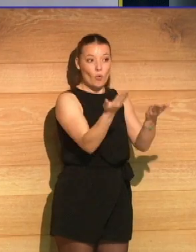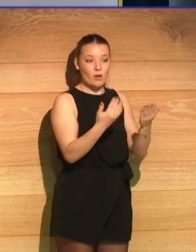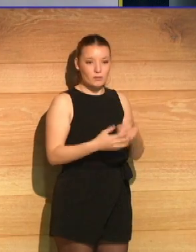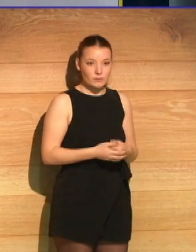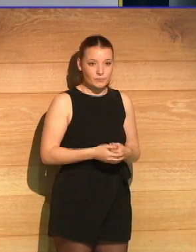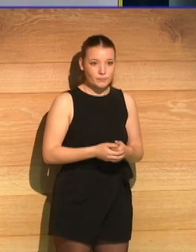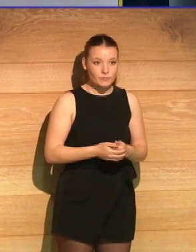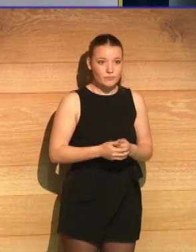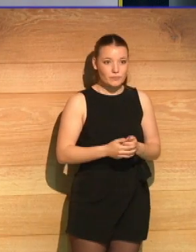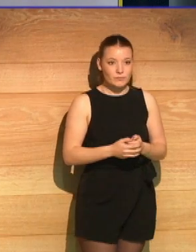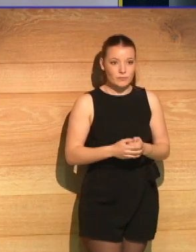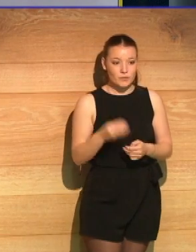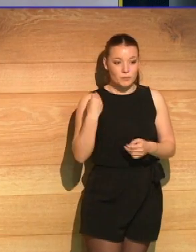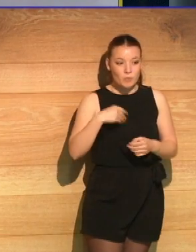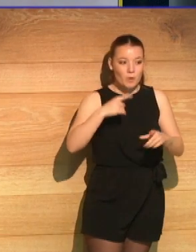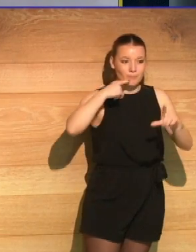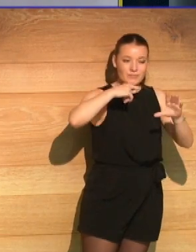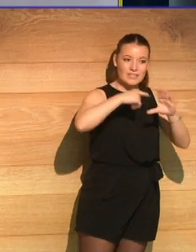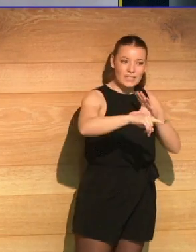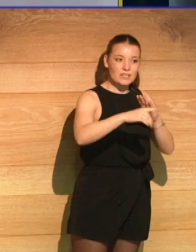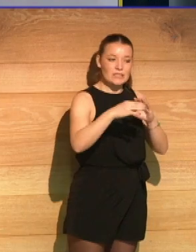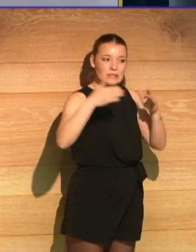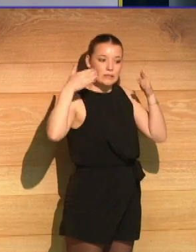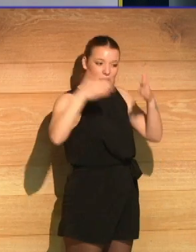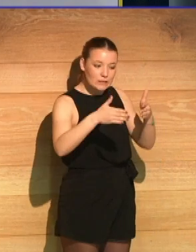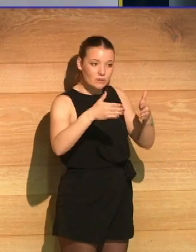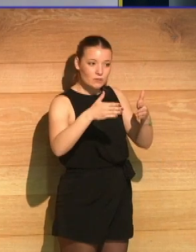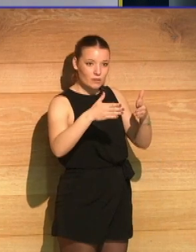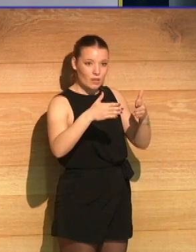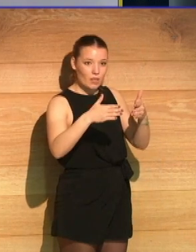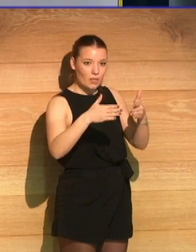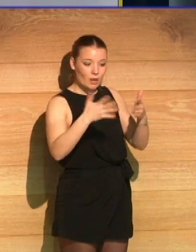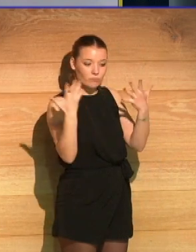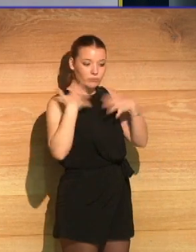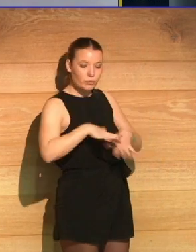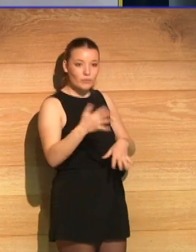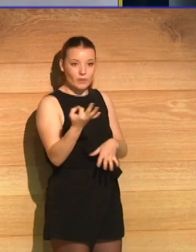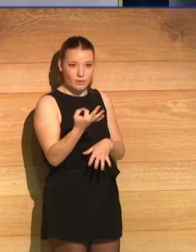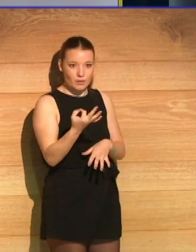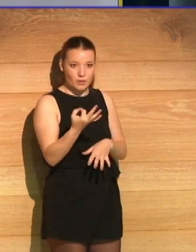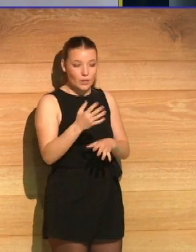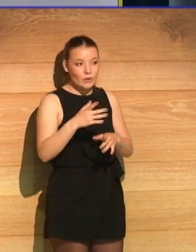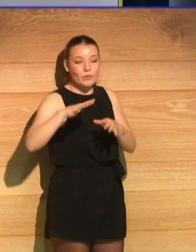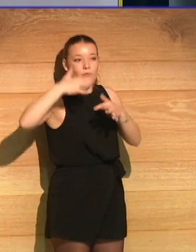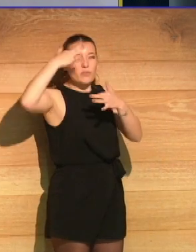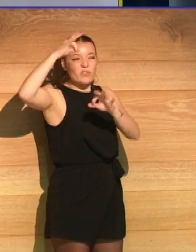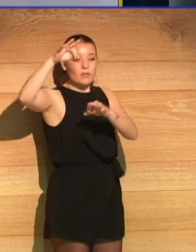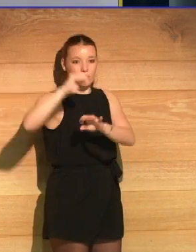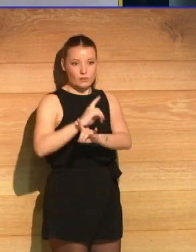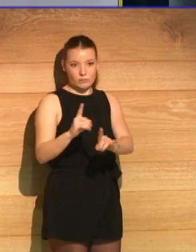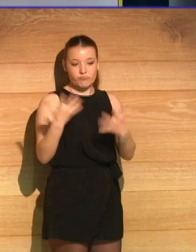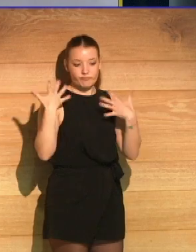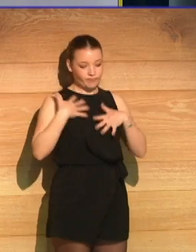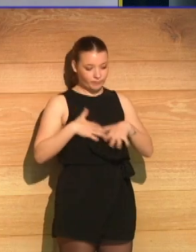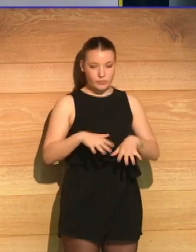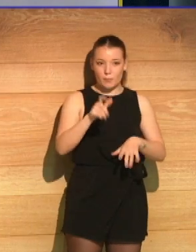rigurosos, certeros y que trasciendan, que no se queden perdidos. Pero ciertamente